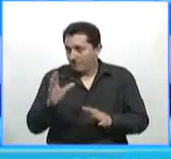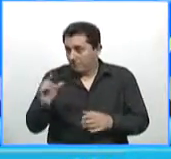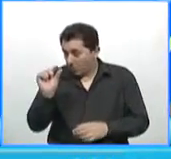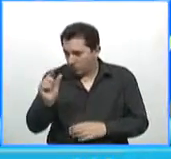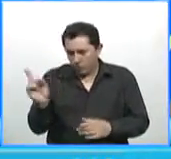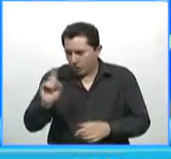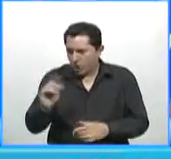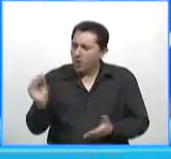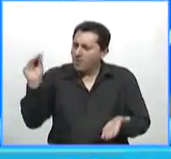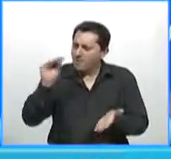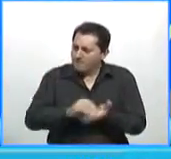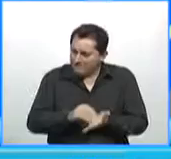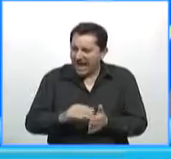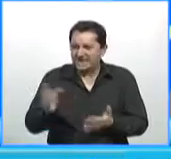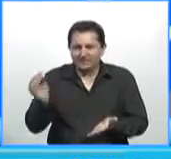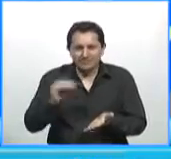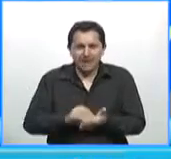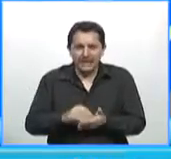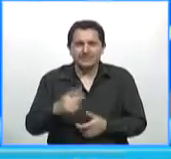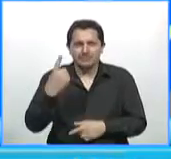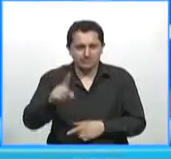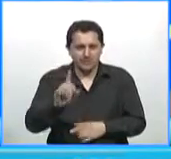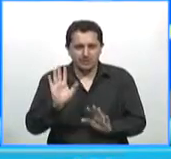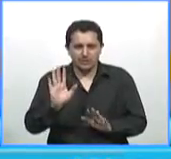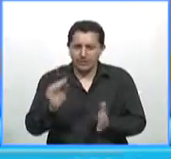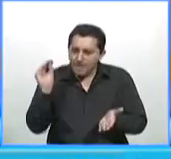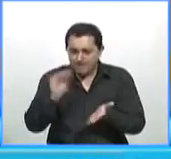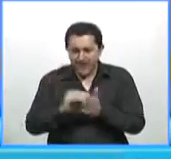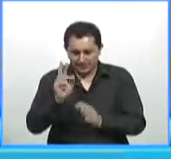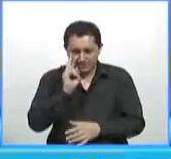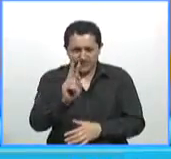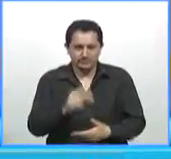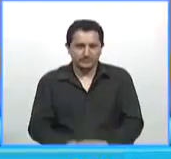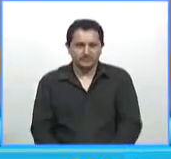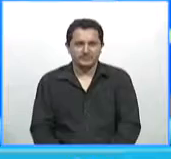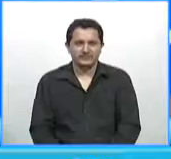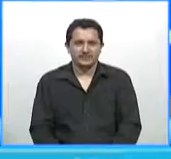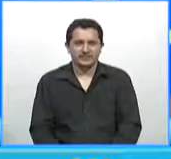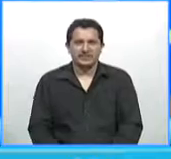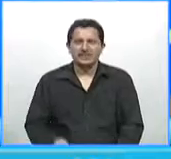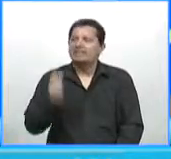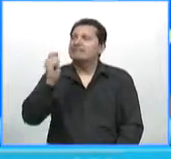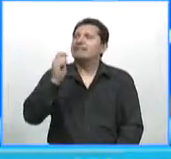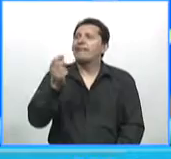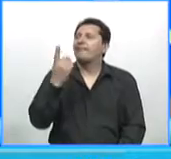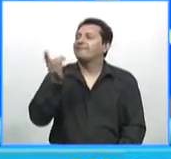Por si esto fuera poco, lo sacaste muy bien, lo resolviste muy bien la situación, pero hay más. ¿Quién te puede